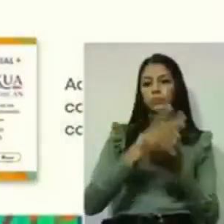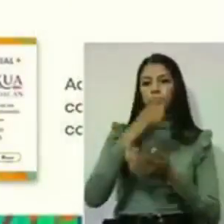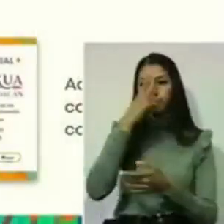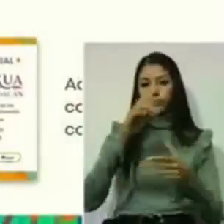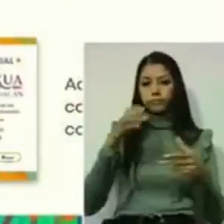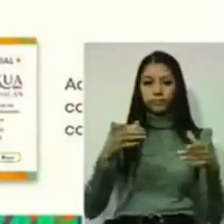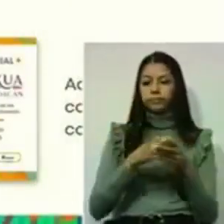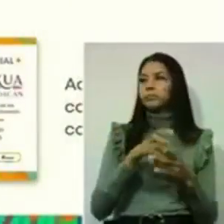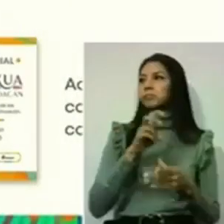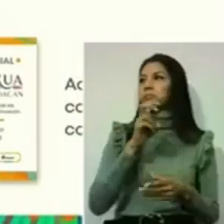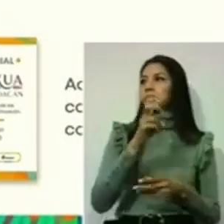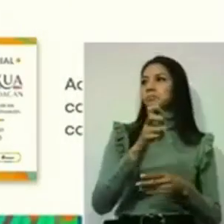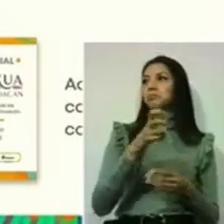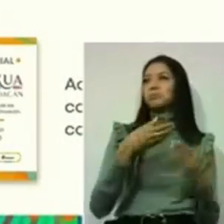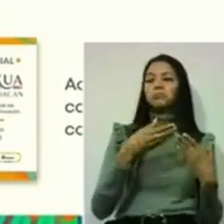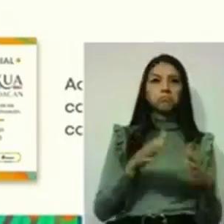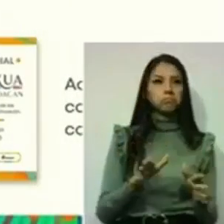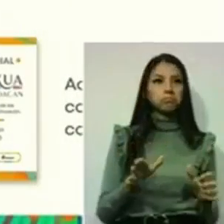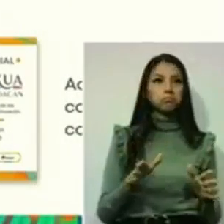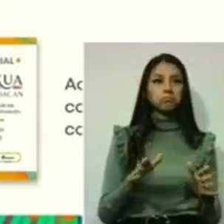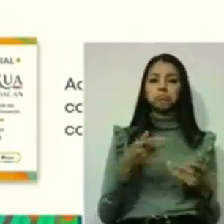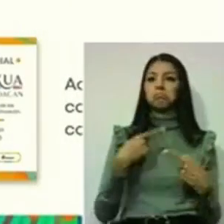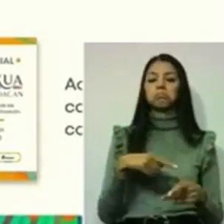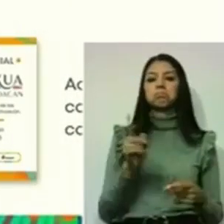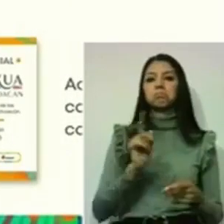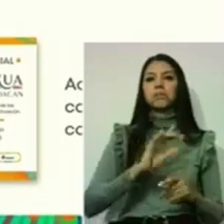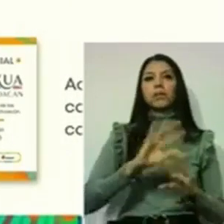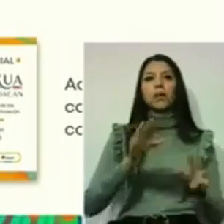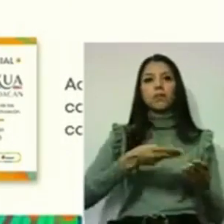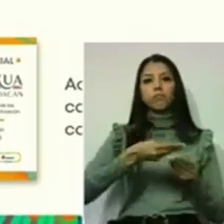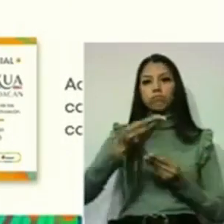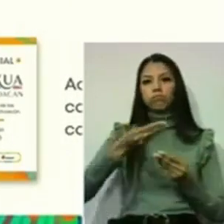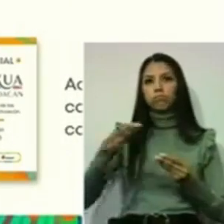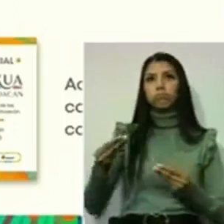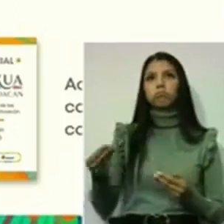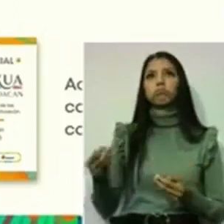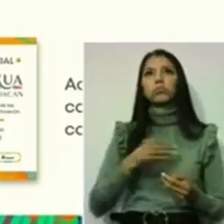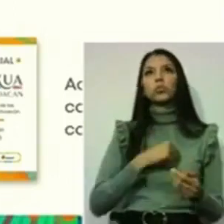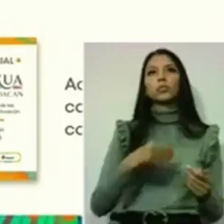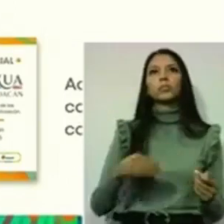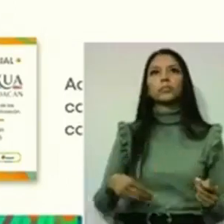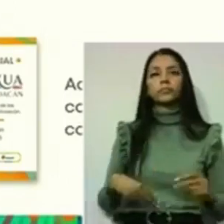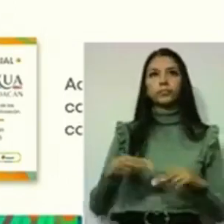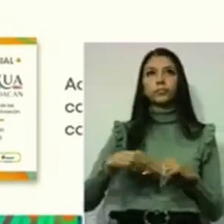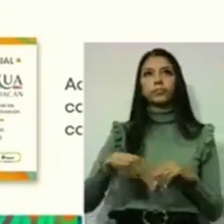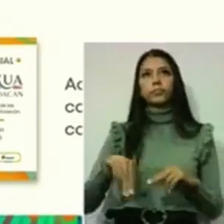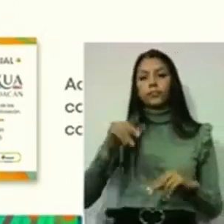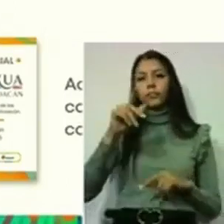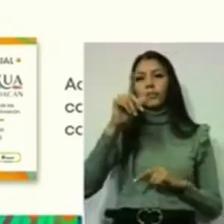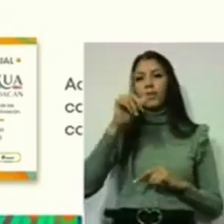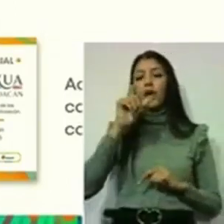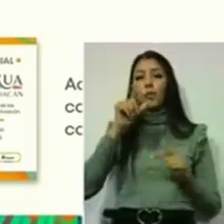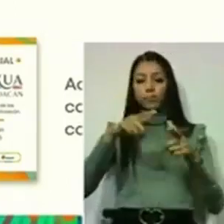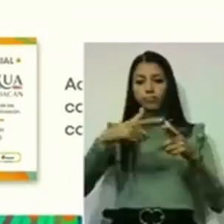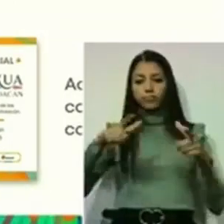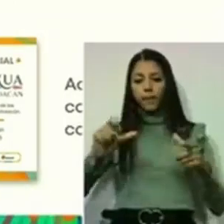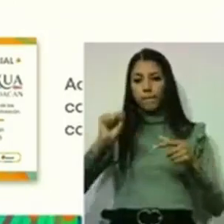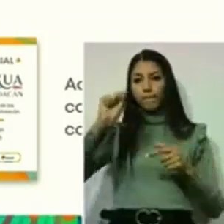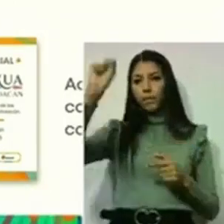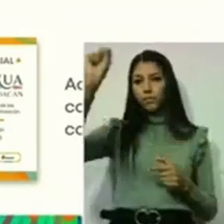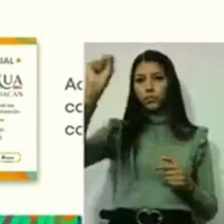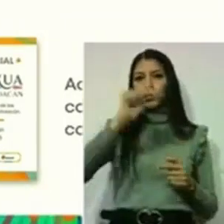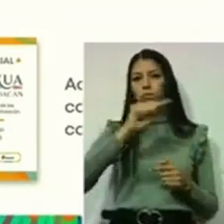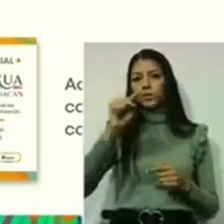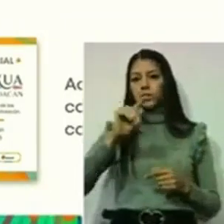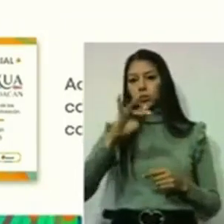se realizará del 17 al 19 de marzo en las Yacatas de Sinsunzan. En conferencia de prensa indicó que son al menos 1.500 boletos